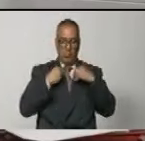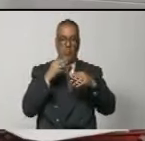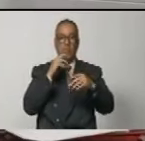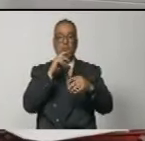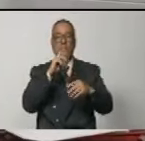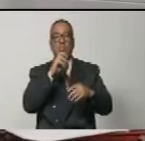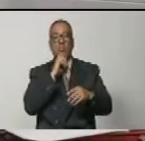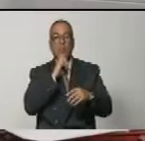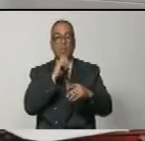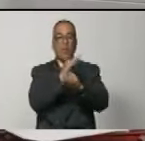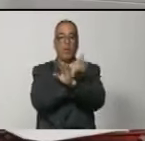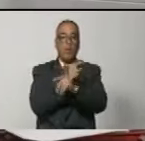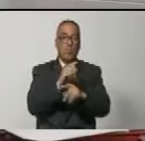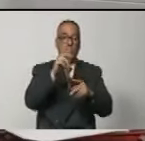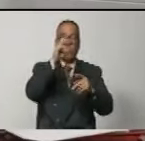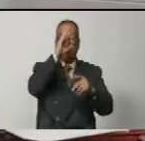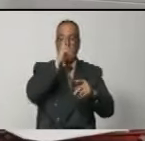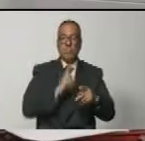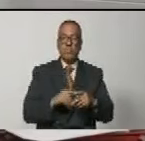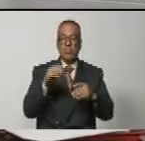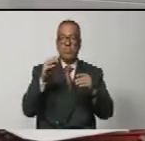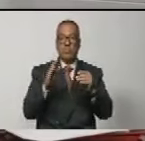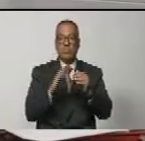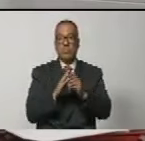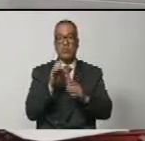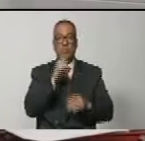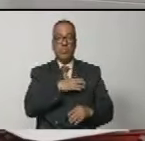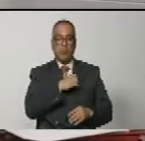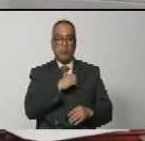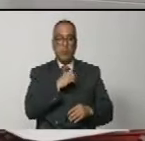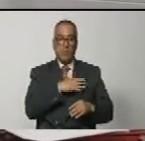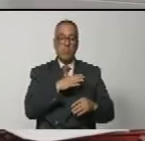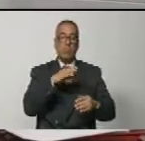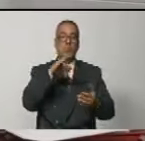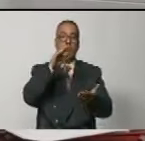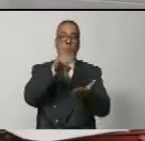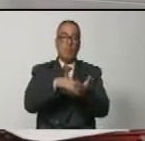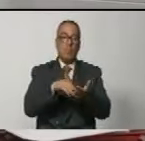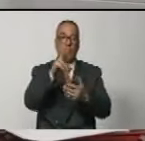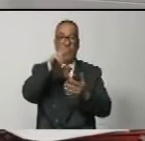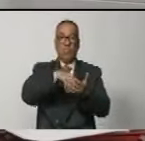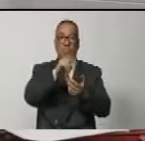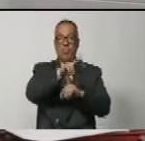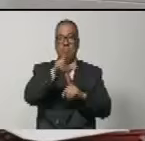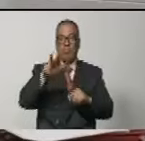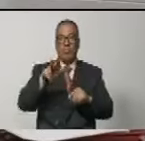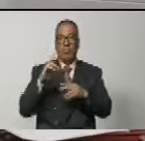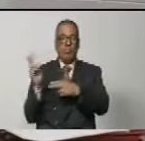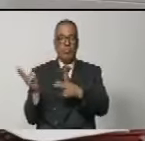y récord en los Juegos Panamericanos Santiago 2023. Bienvenida, Clara.